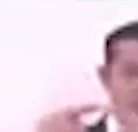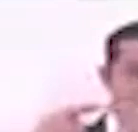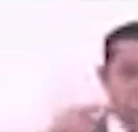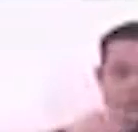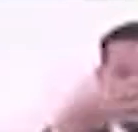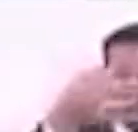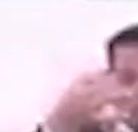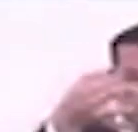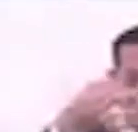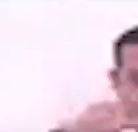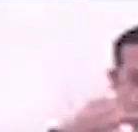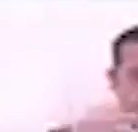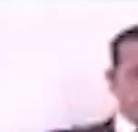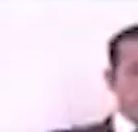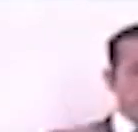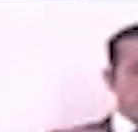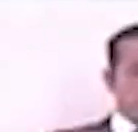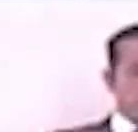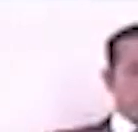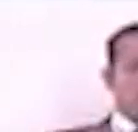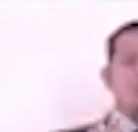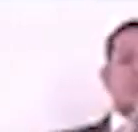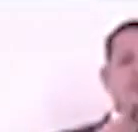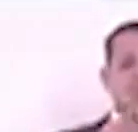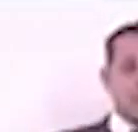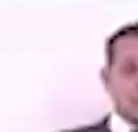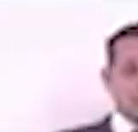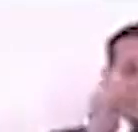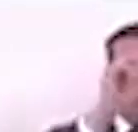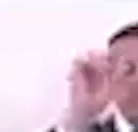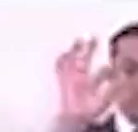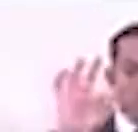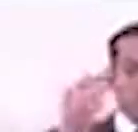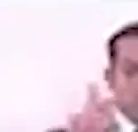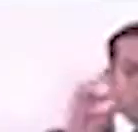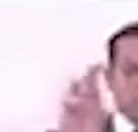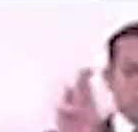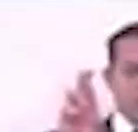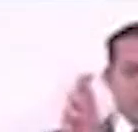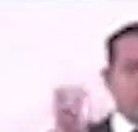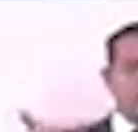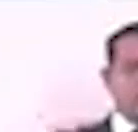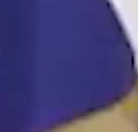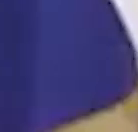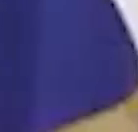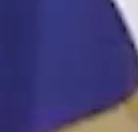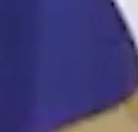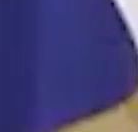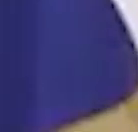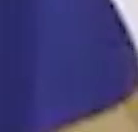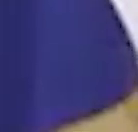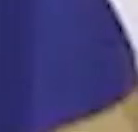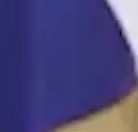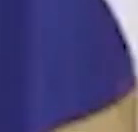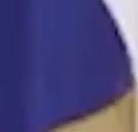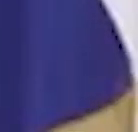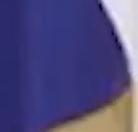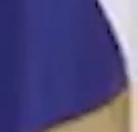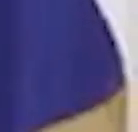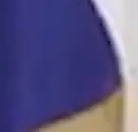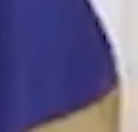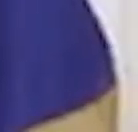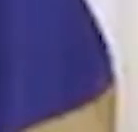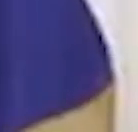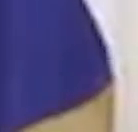de correspondencia por parte de la fiscalía general de la república y hacemos el llamado y le cedemos la palabra al Señor